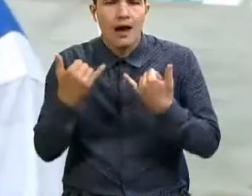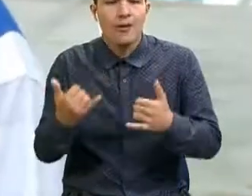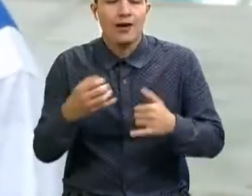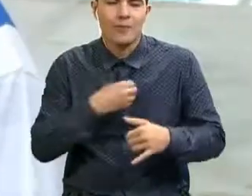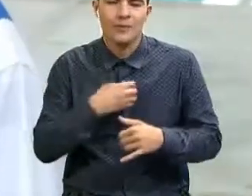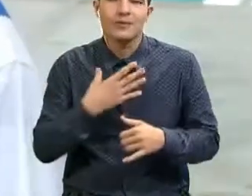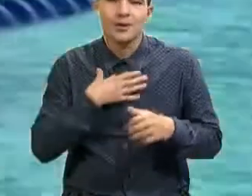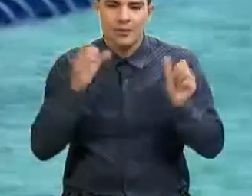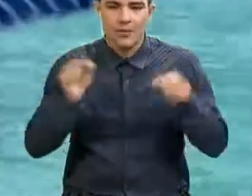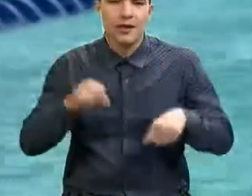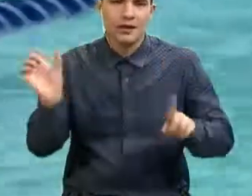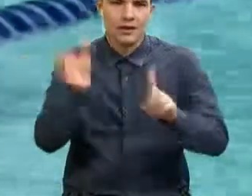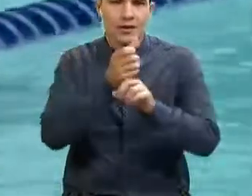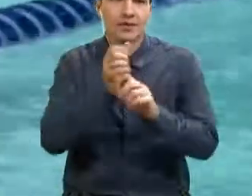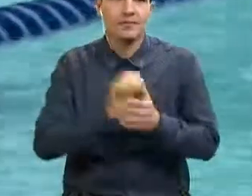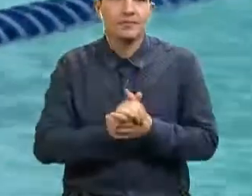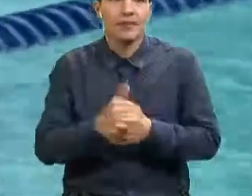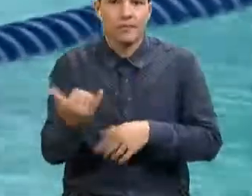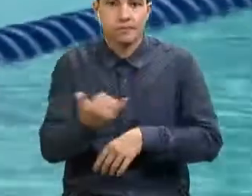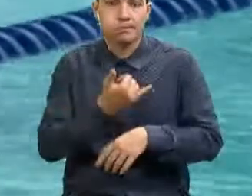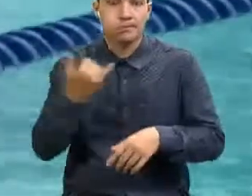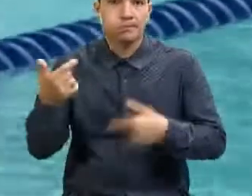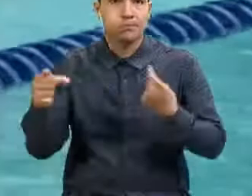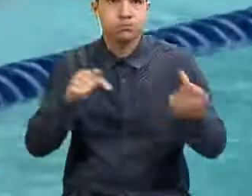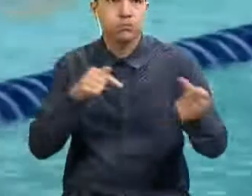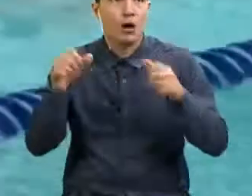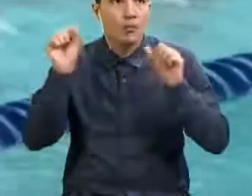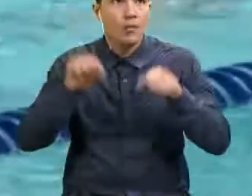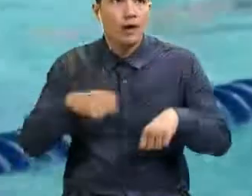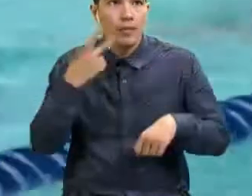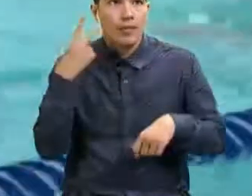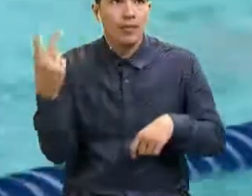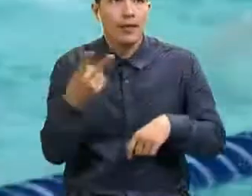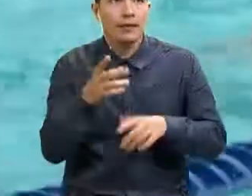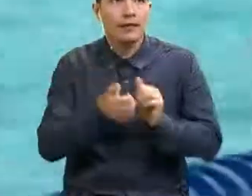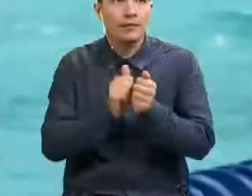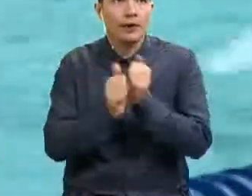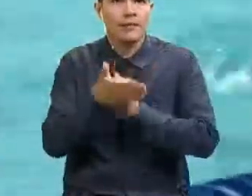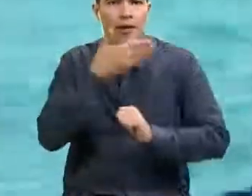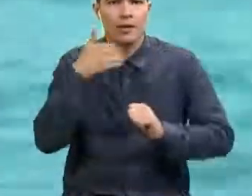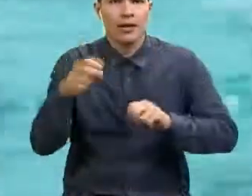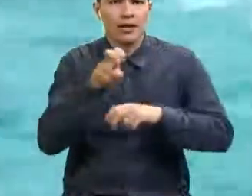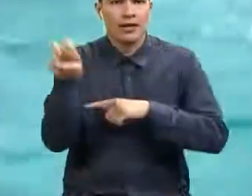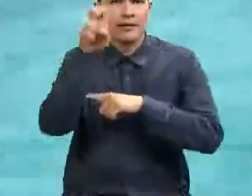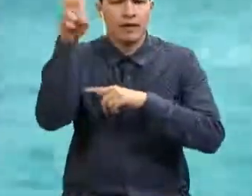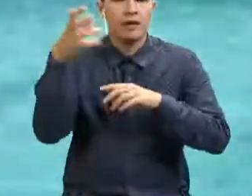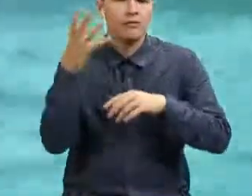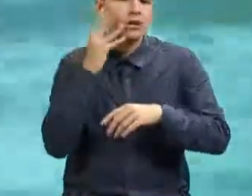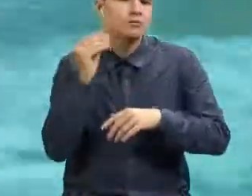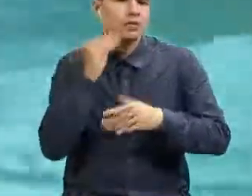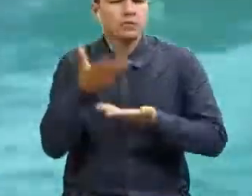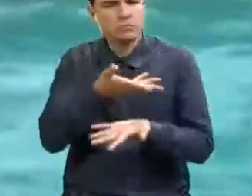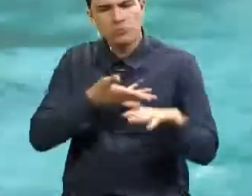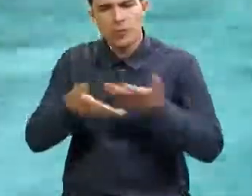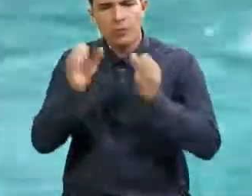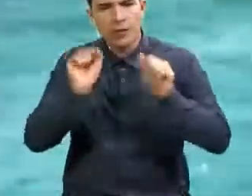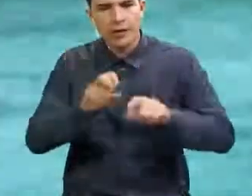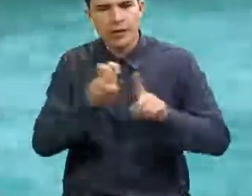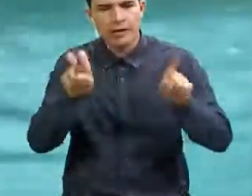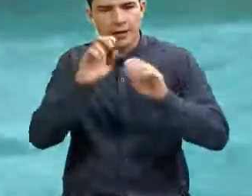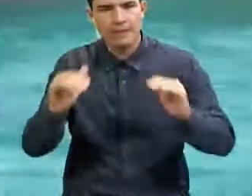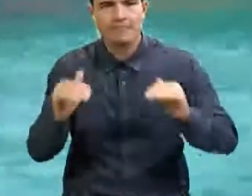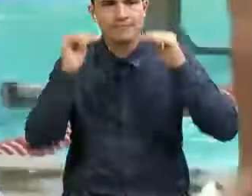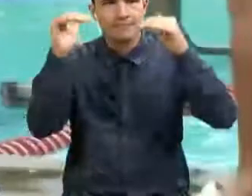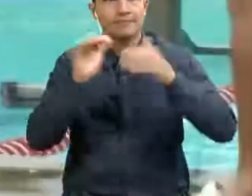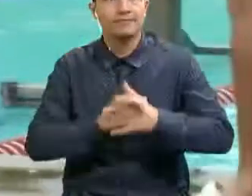oportunidad para lograrlo estos torneos permiten a los deportistas mejorar sus marcas y foguearse para mantener un alto nivel de